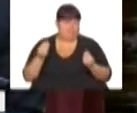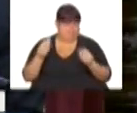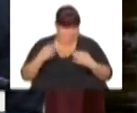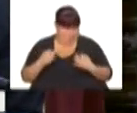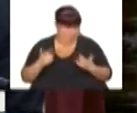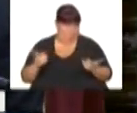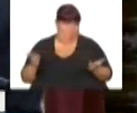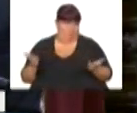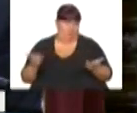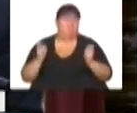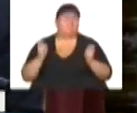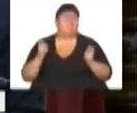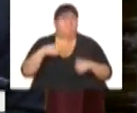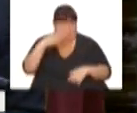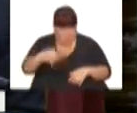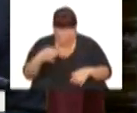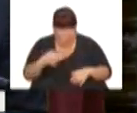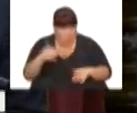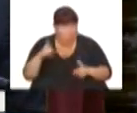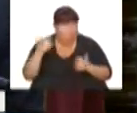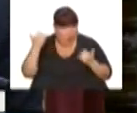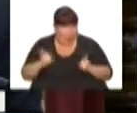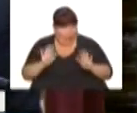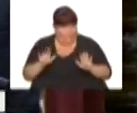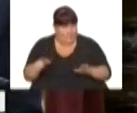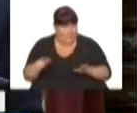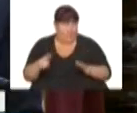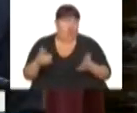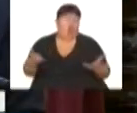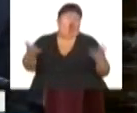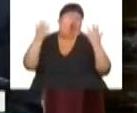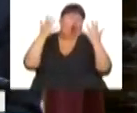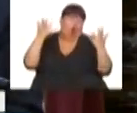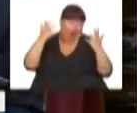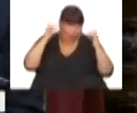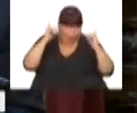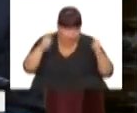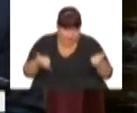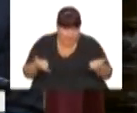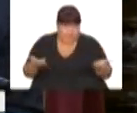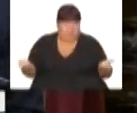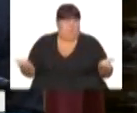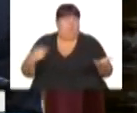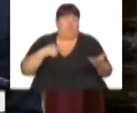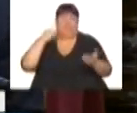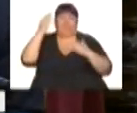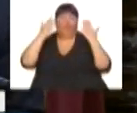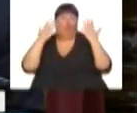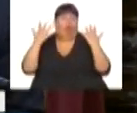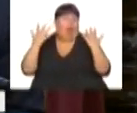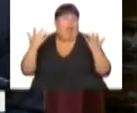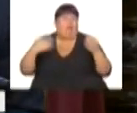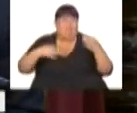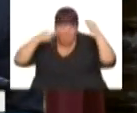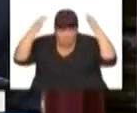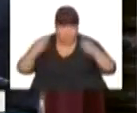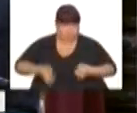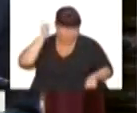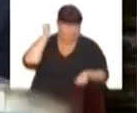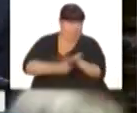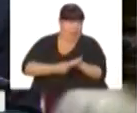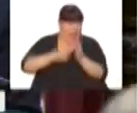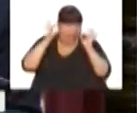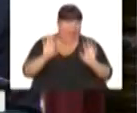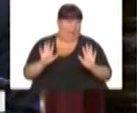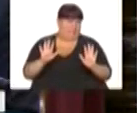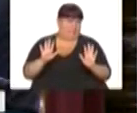trascendencia internacional por ese intento de corto. Yo lo vi en la televisión europea, en todas partes. Lo de Moró, vos sabés que yo a Moró